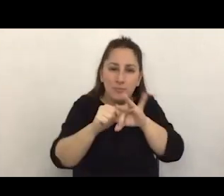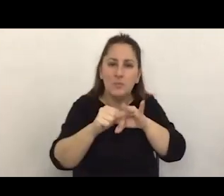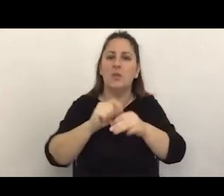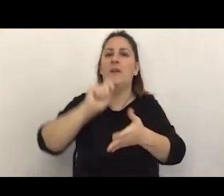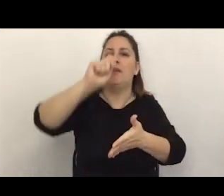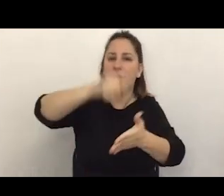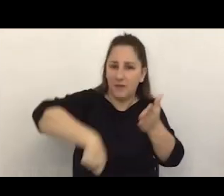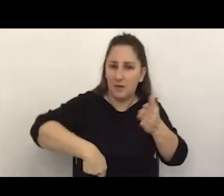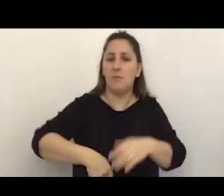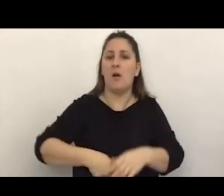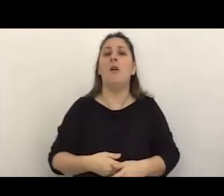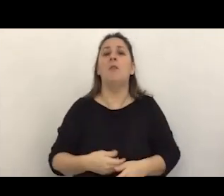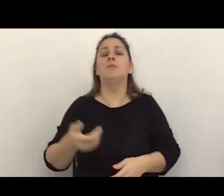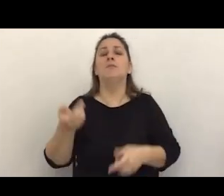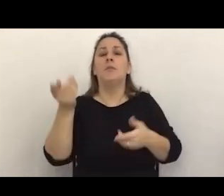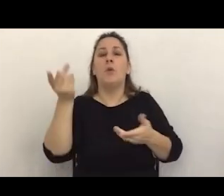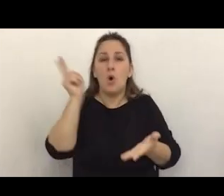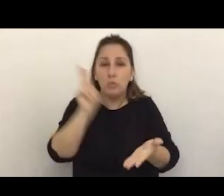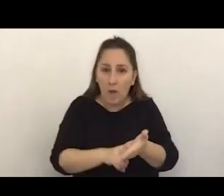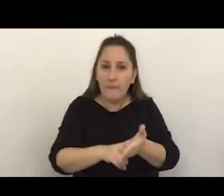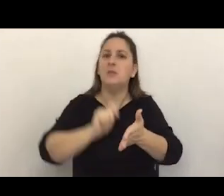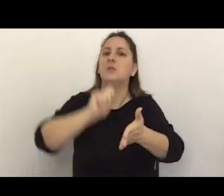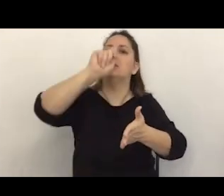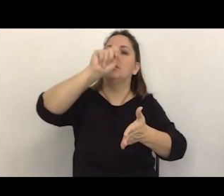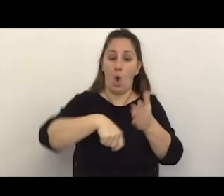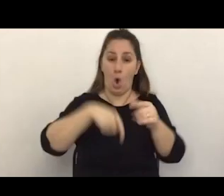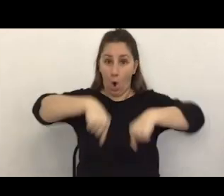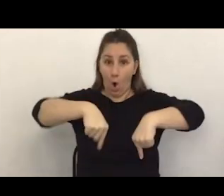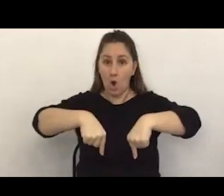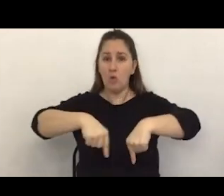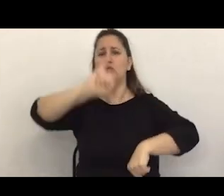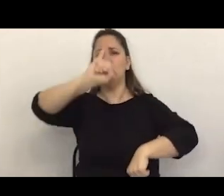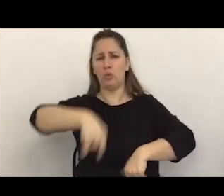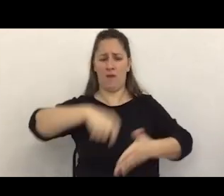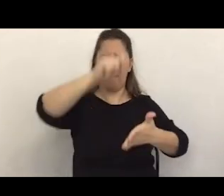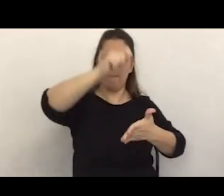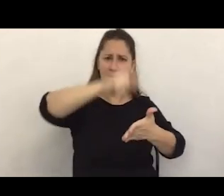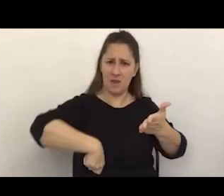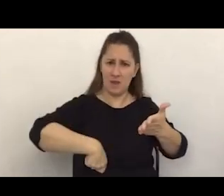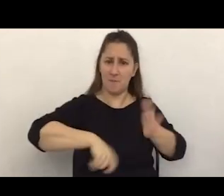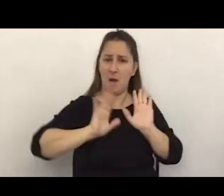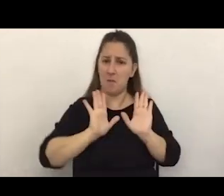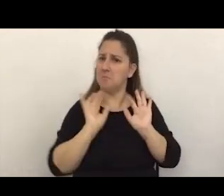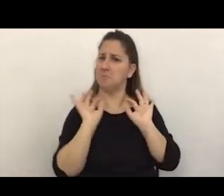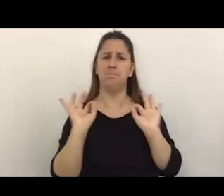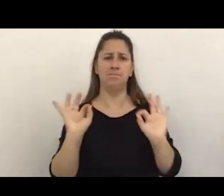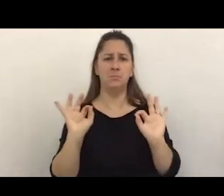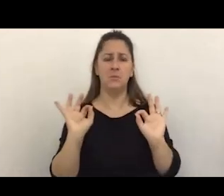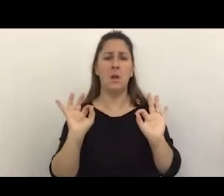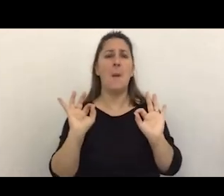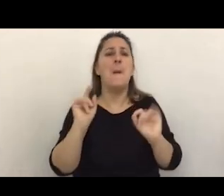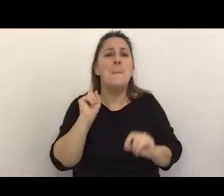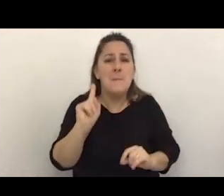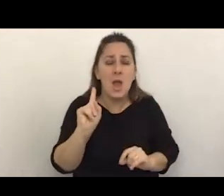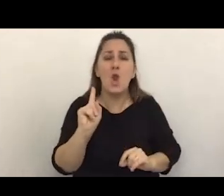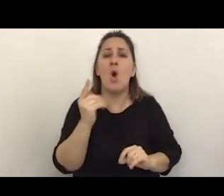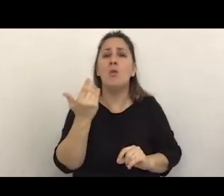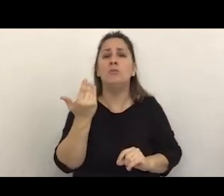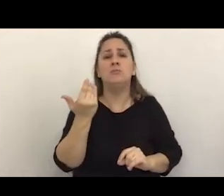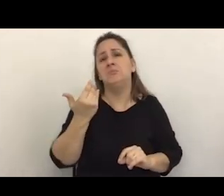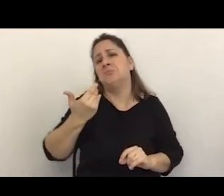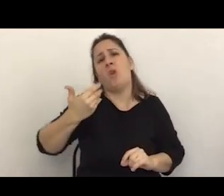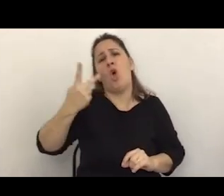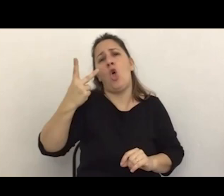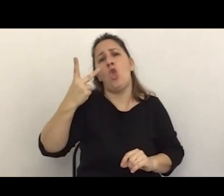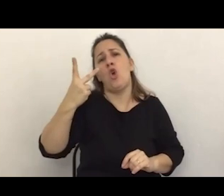El consentimiento dado hoy puede no ser el consentimiento de dentro de 2 o